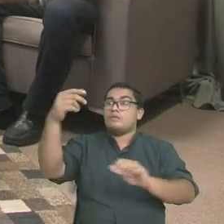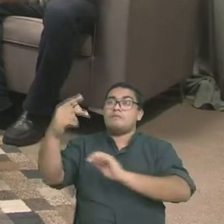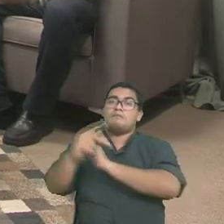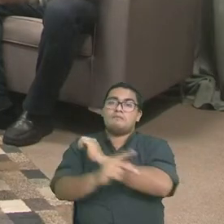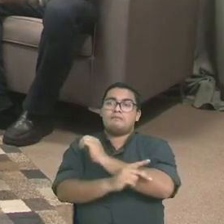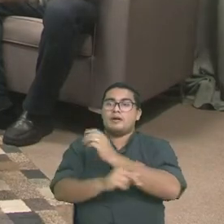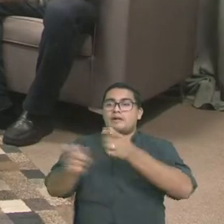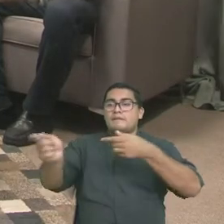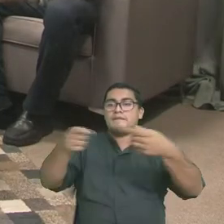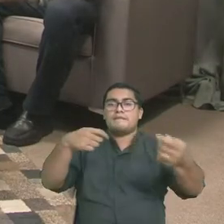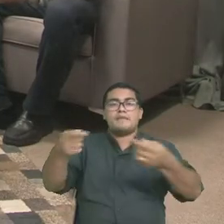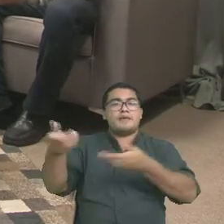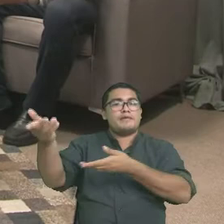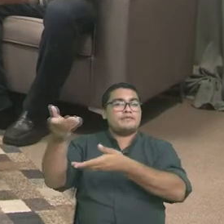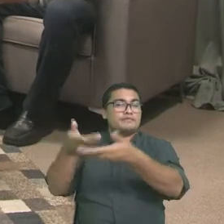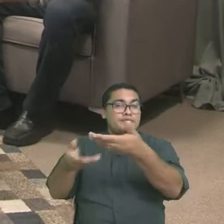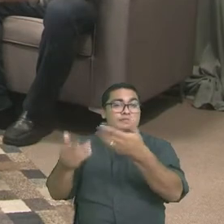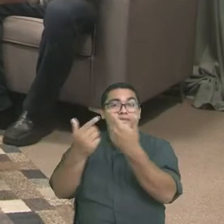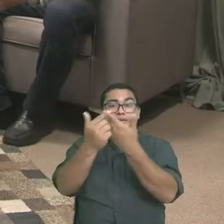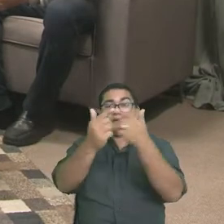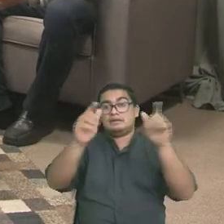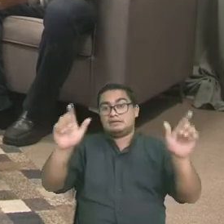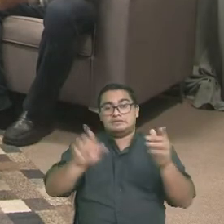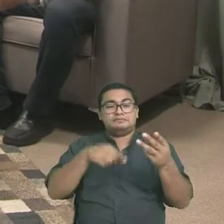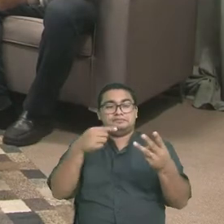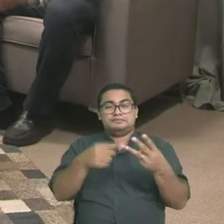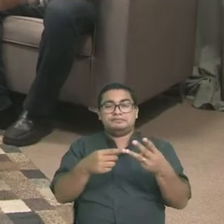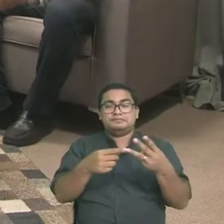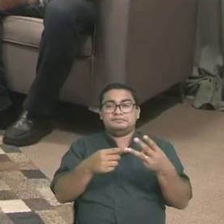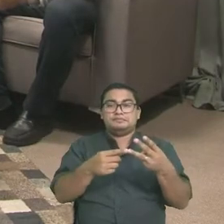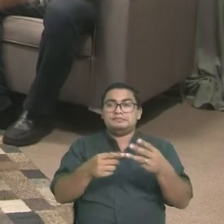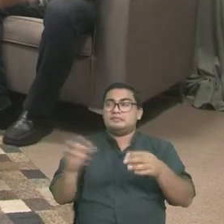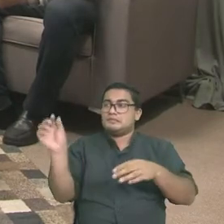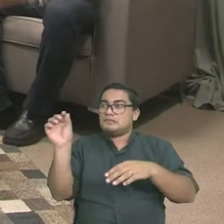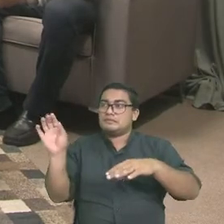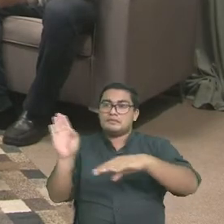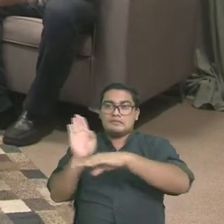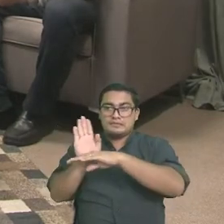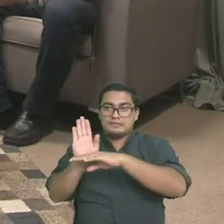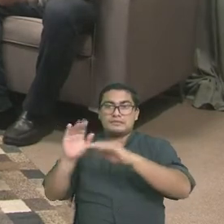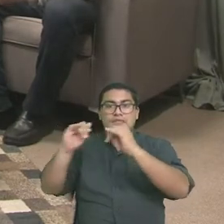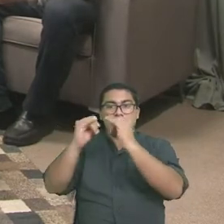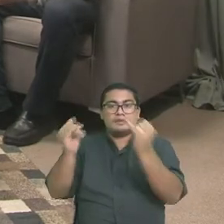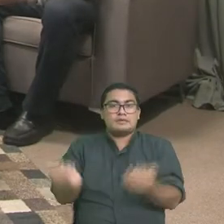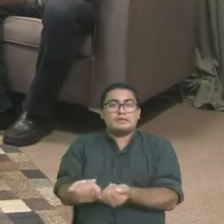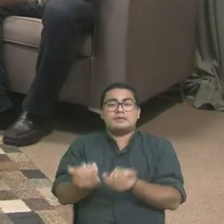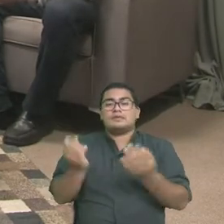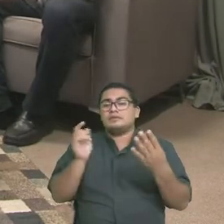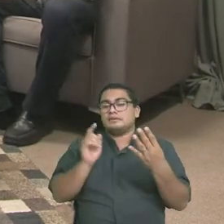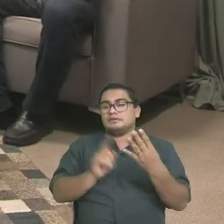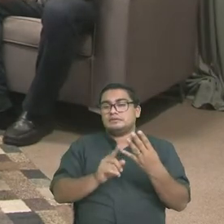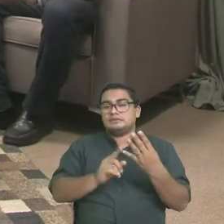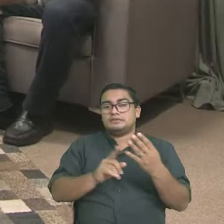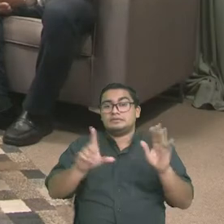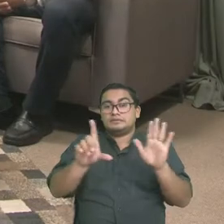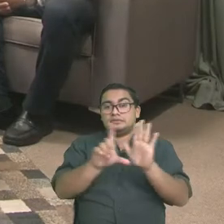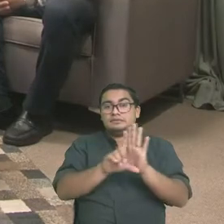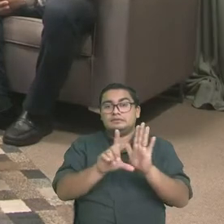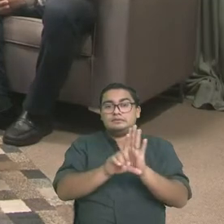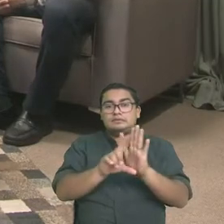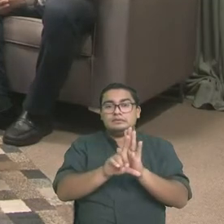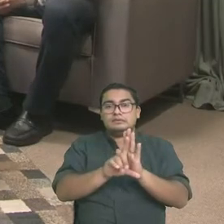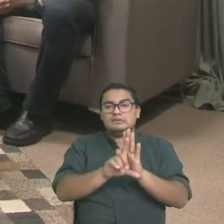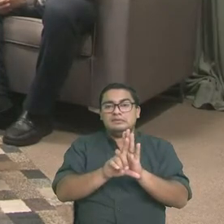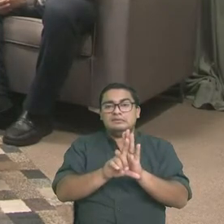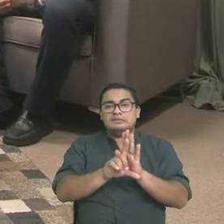decretos de ratificación de préstamos internacionales, leyes que tienen que ver con el ordenamiento